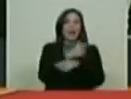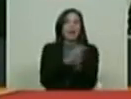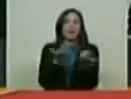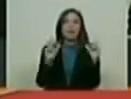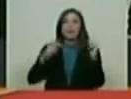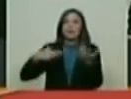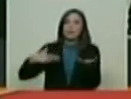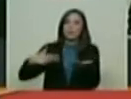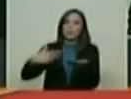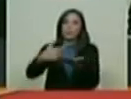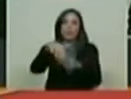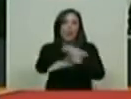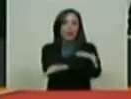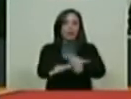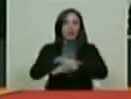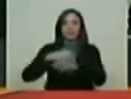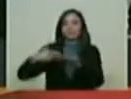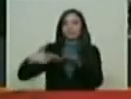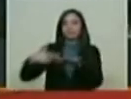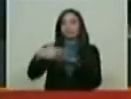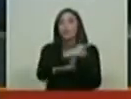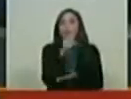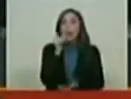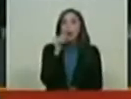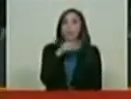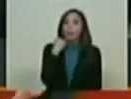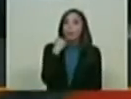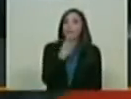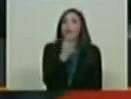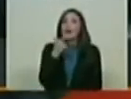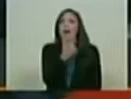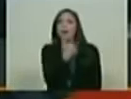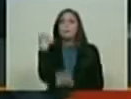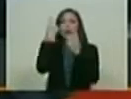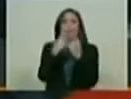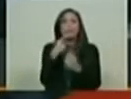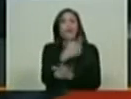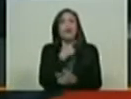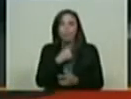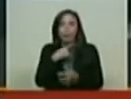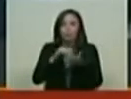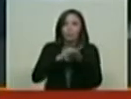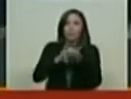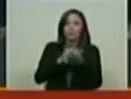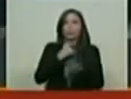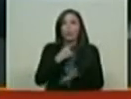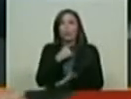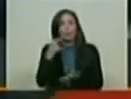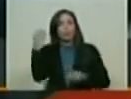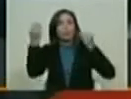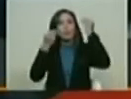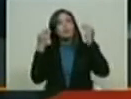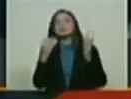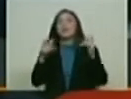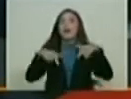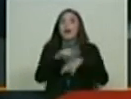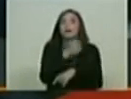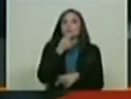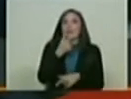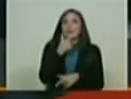calles. Un joven se me acercó y me dijo, ¿qué le parece Nueva York? Y yo le dije, me parece muy linda la